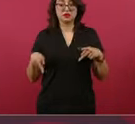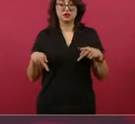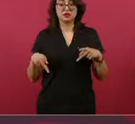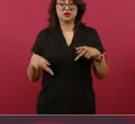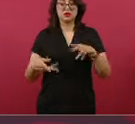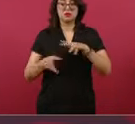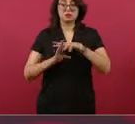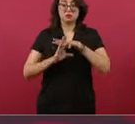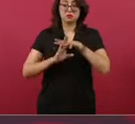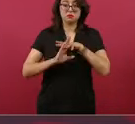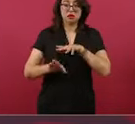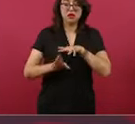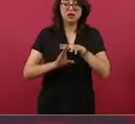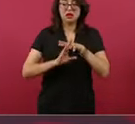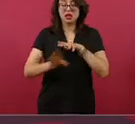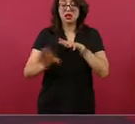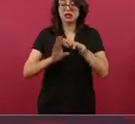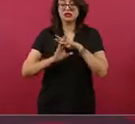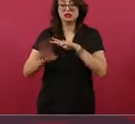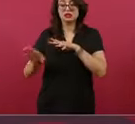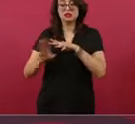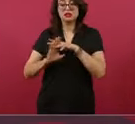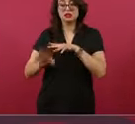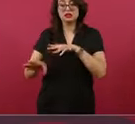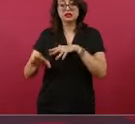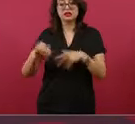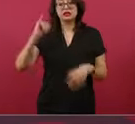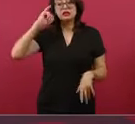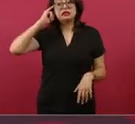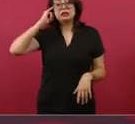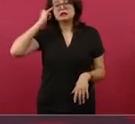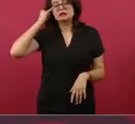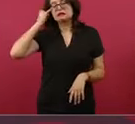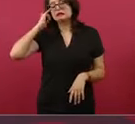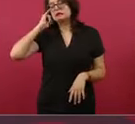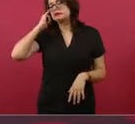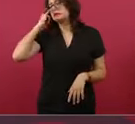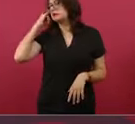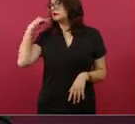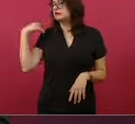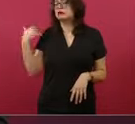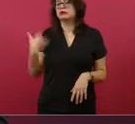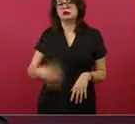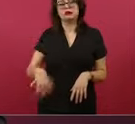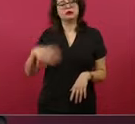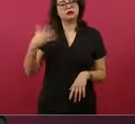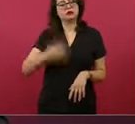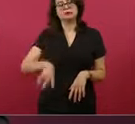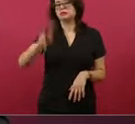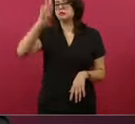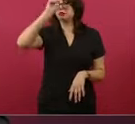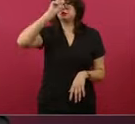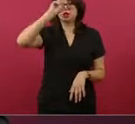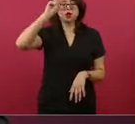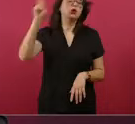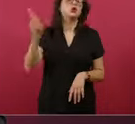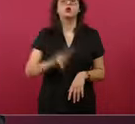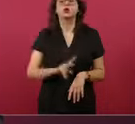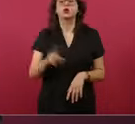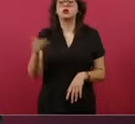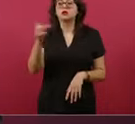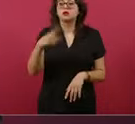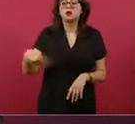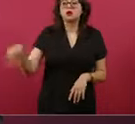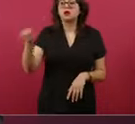Desde luego la deuda mayor es con los indígenas de México, pero también los migrantes,